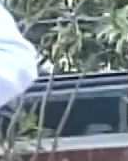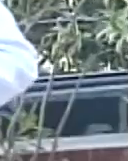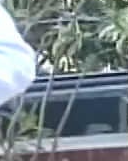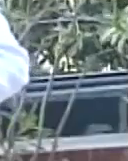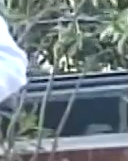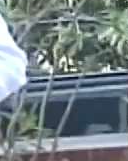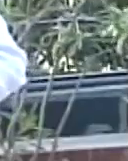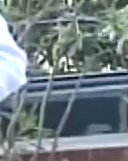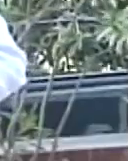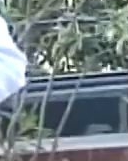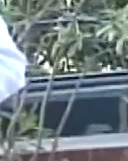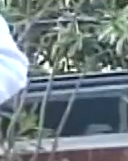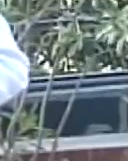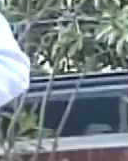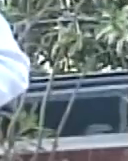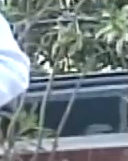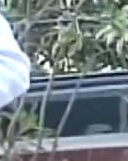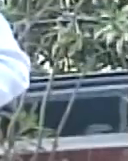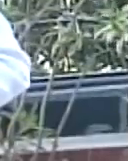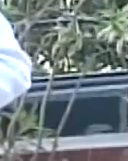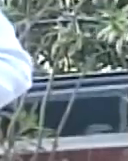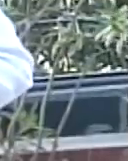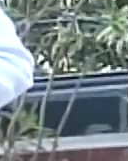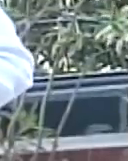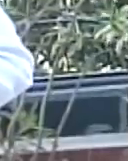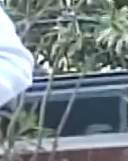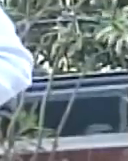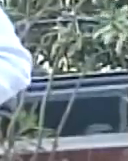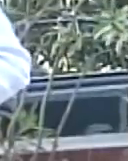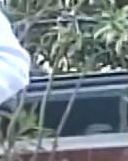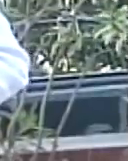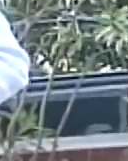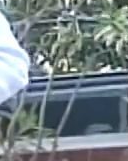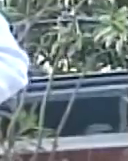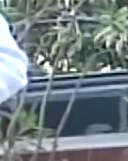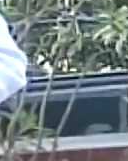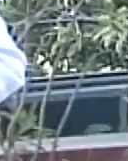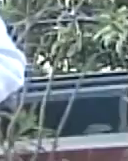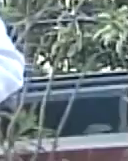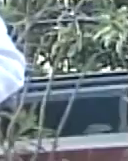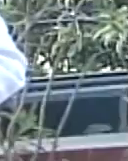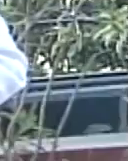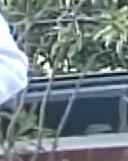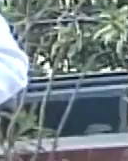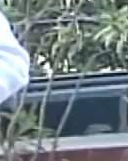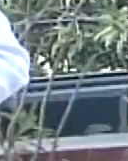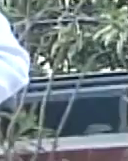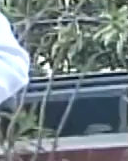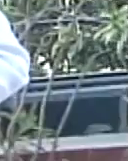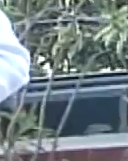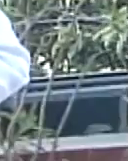RAS, la red de articulación sociopolítica, así como que también próximamente se estará realizando una importante